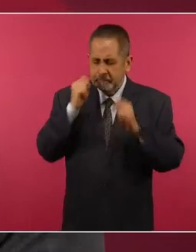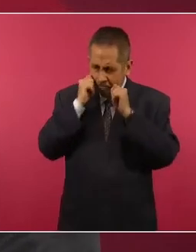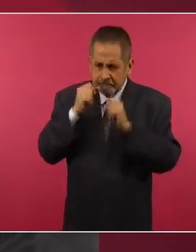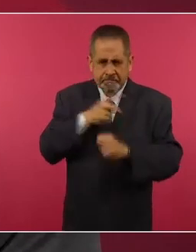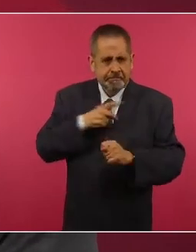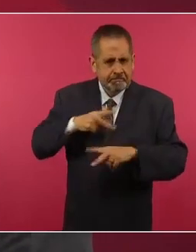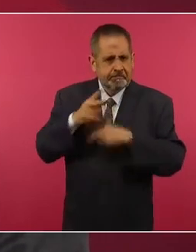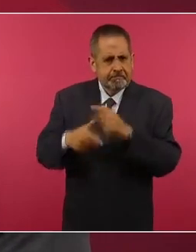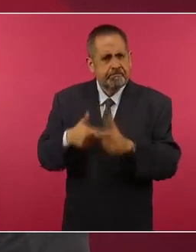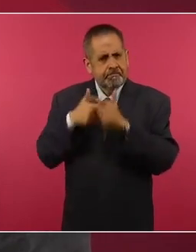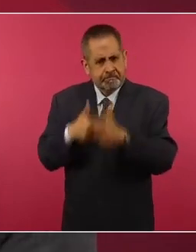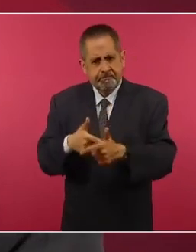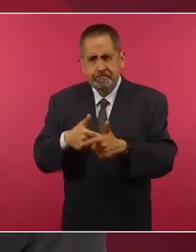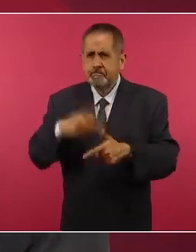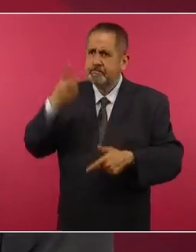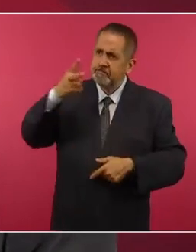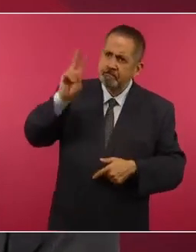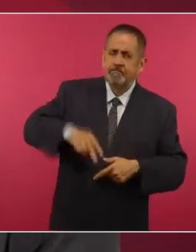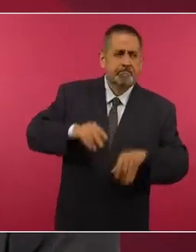tenemos que saber la verdad.